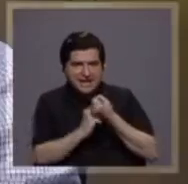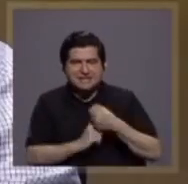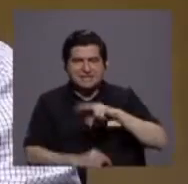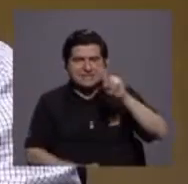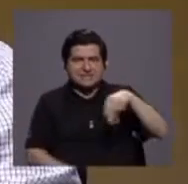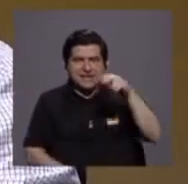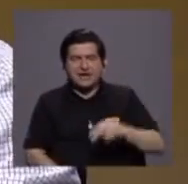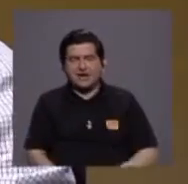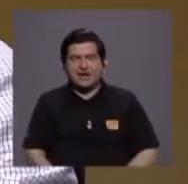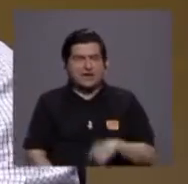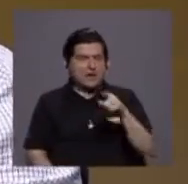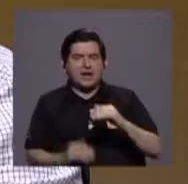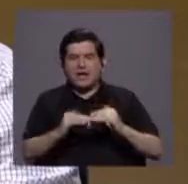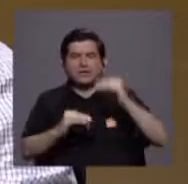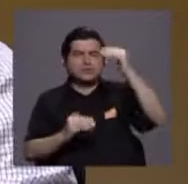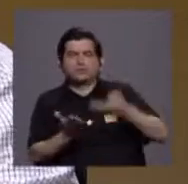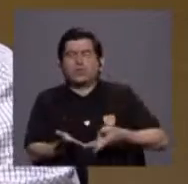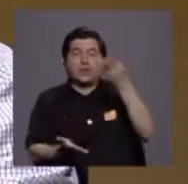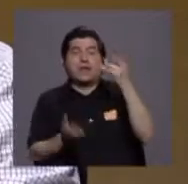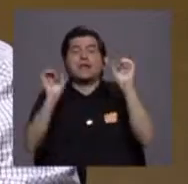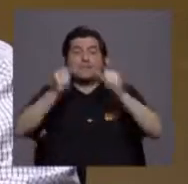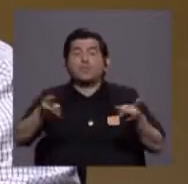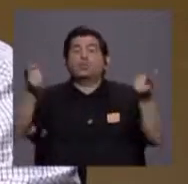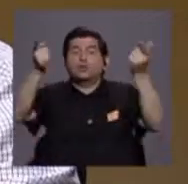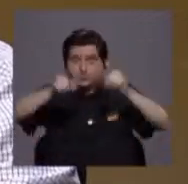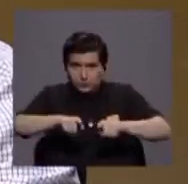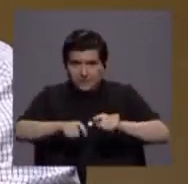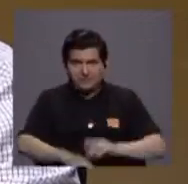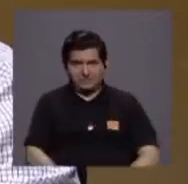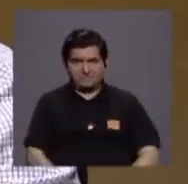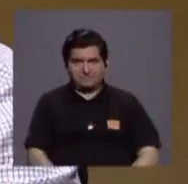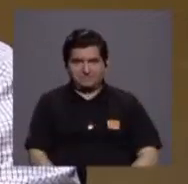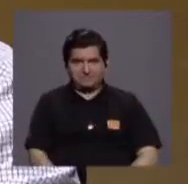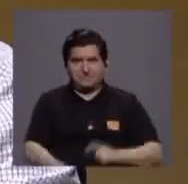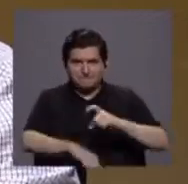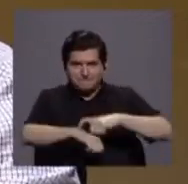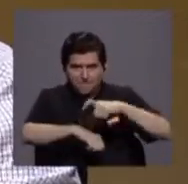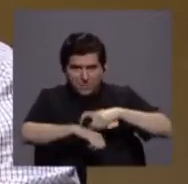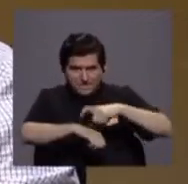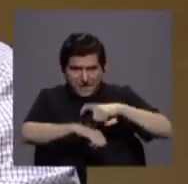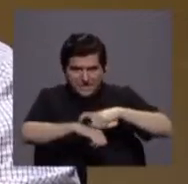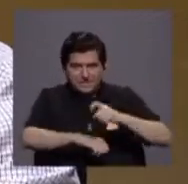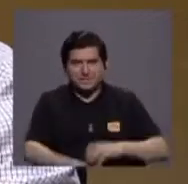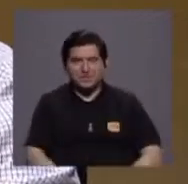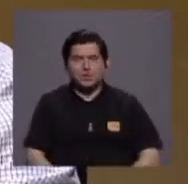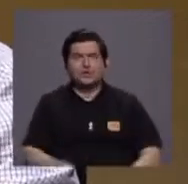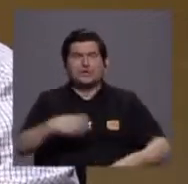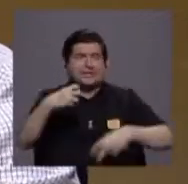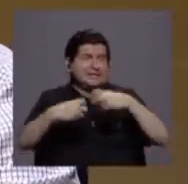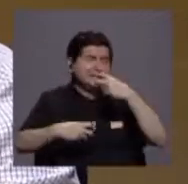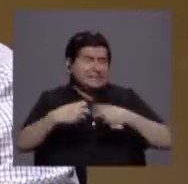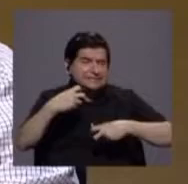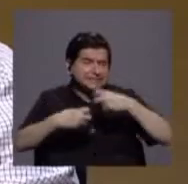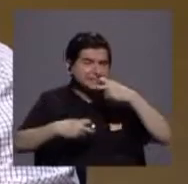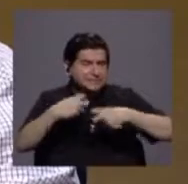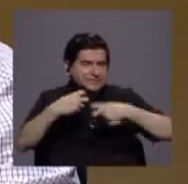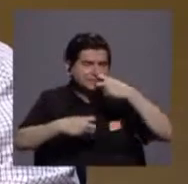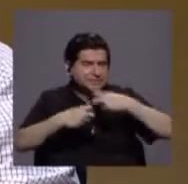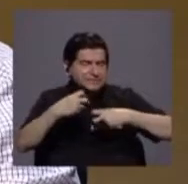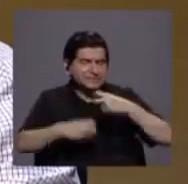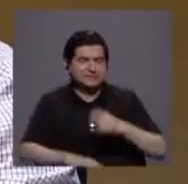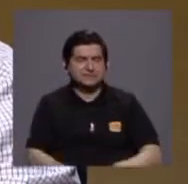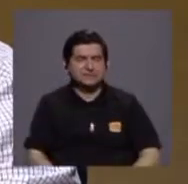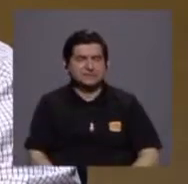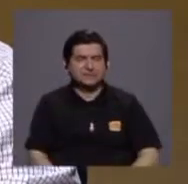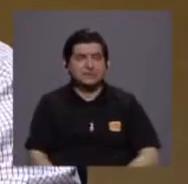estaría sobrevaluado y eso es lo que podría pasar. En el momento en que se entre en una crisis,